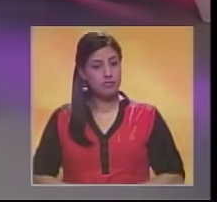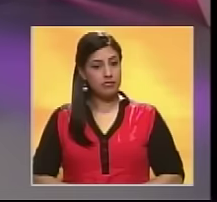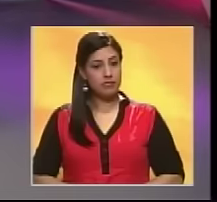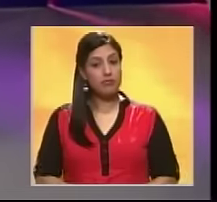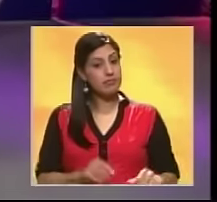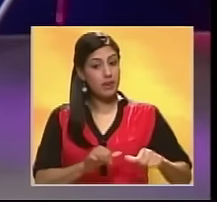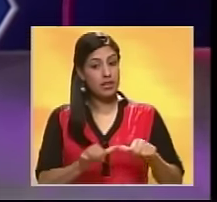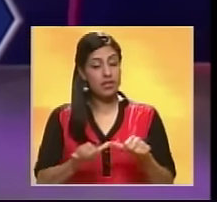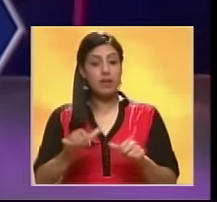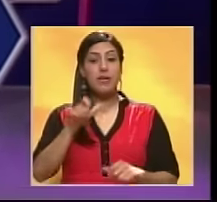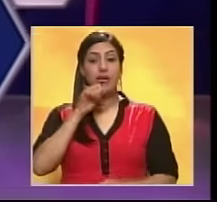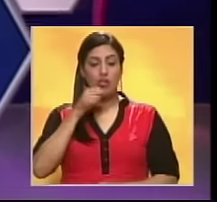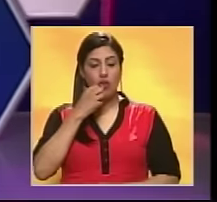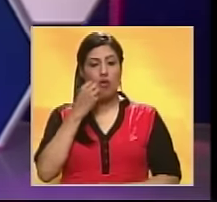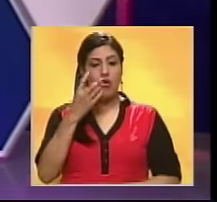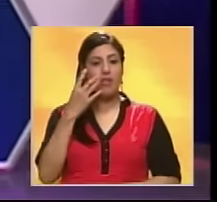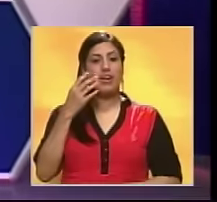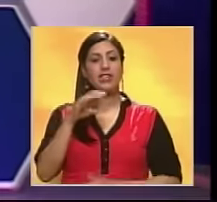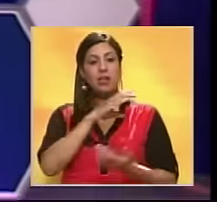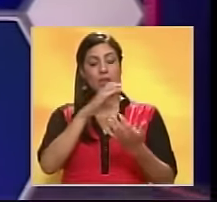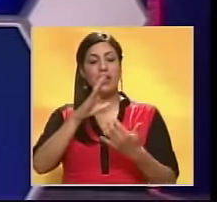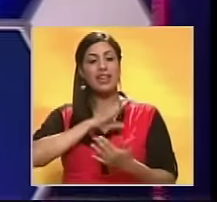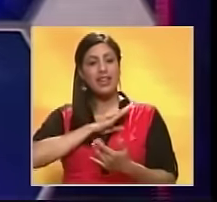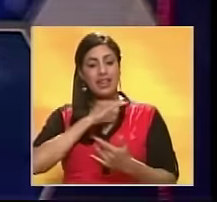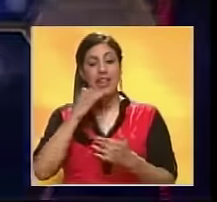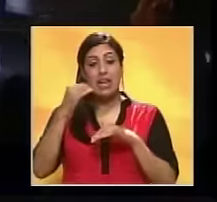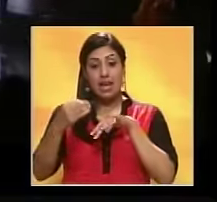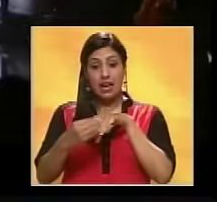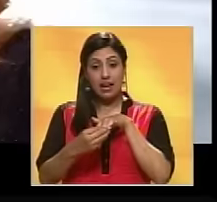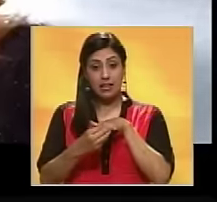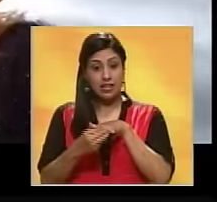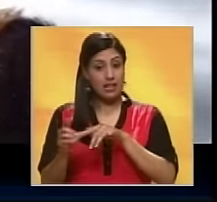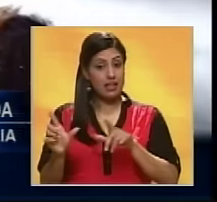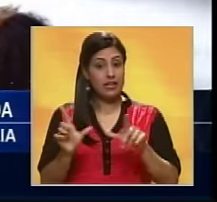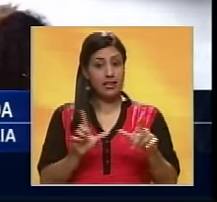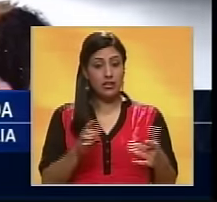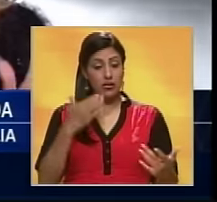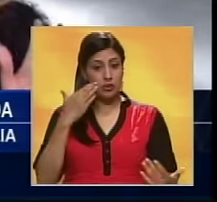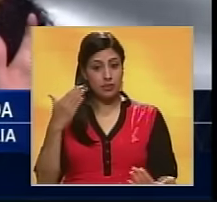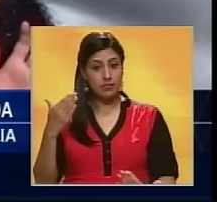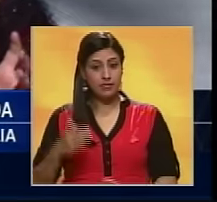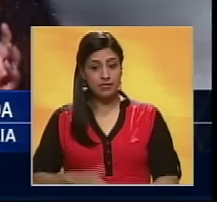Seguimos con Adele, quien confesó en un concierto que está casada.